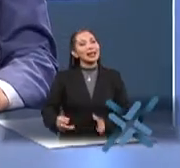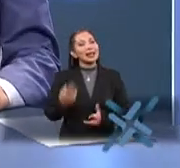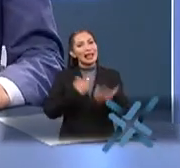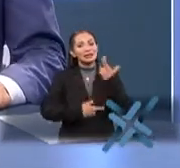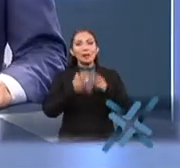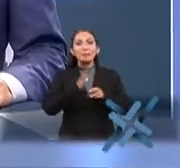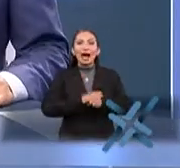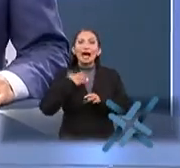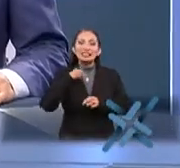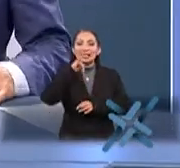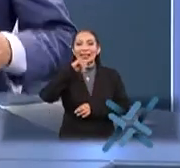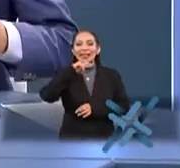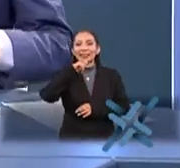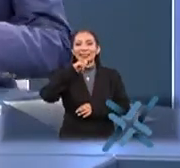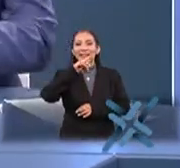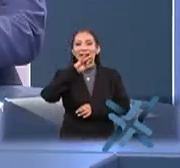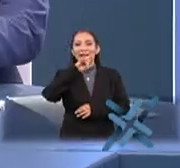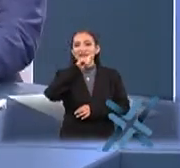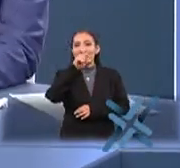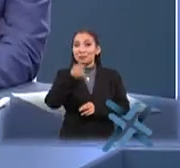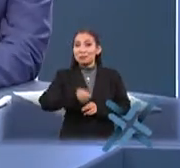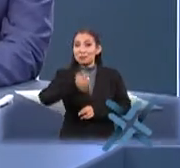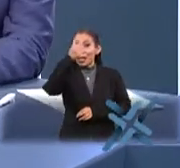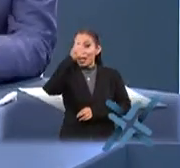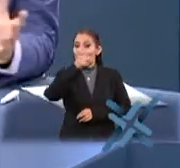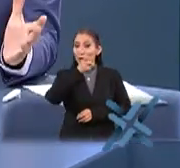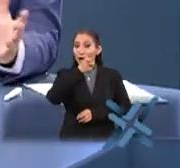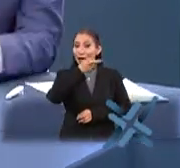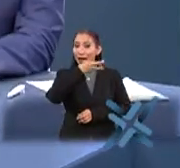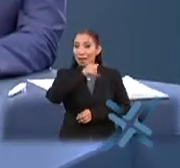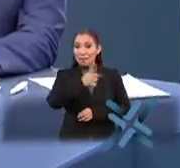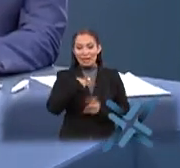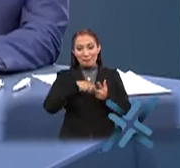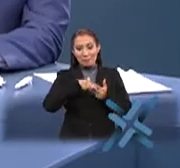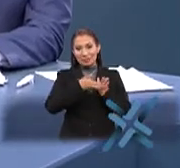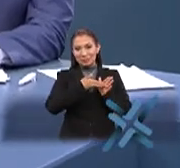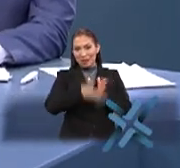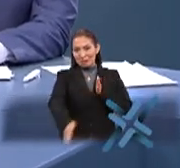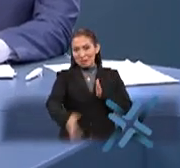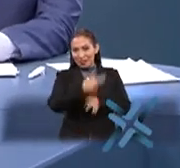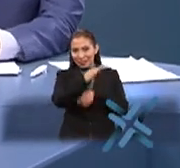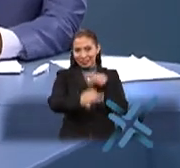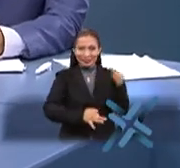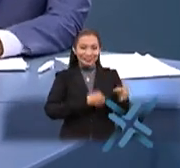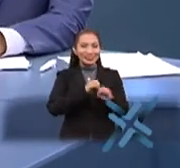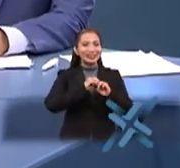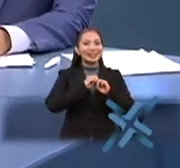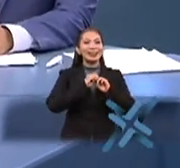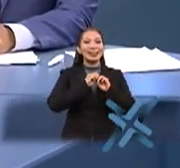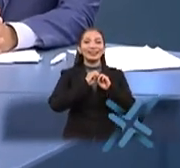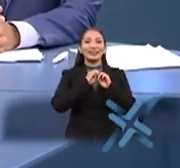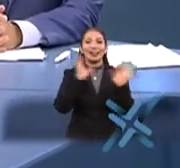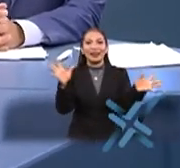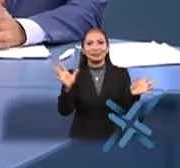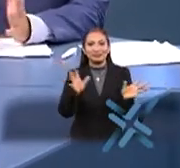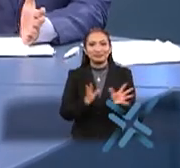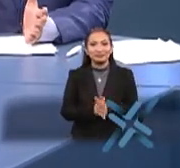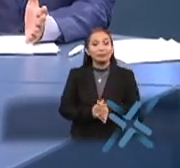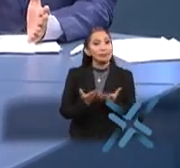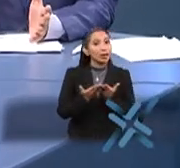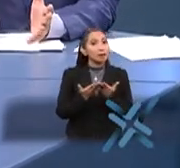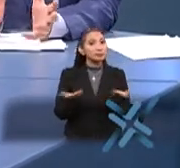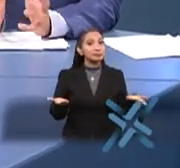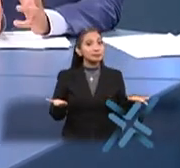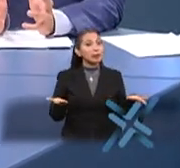Regresamos con más de Interfaz en este primer programa que echamos a andar para todos ustedes y, por supuesto,